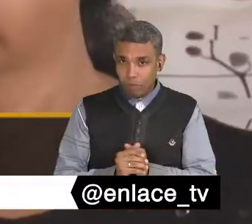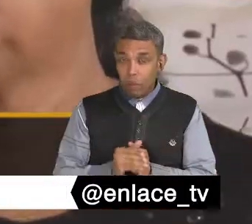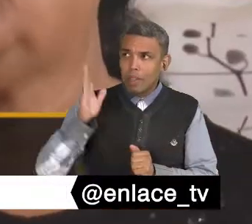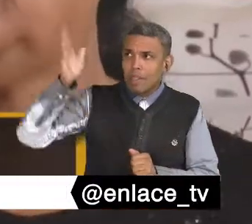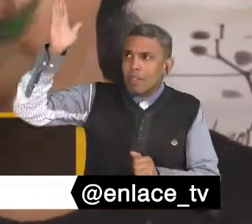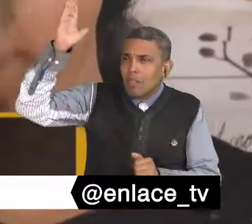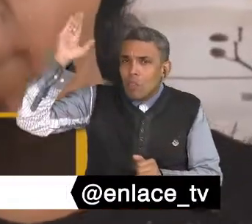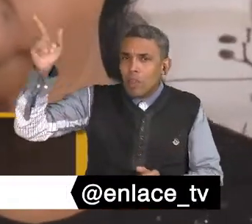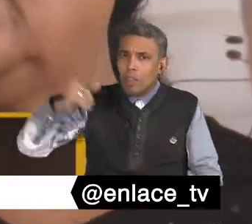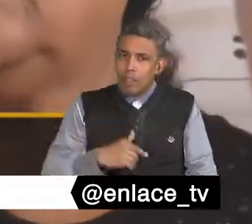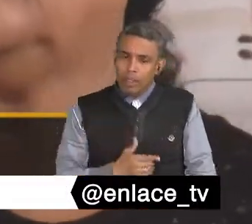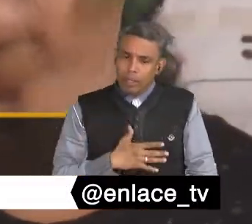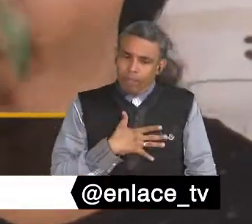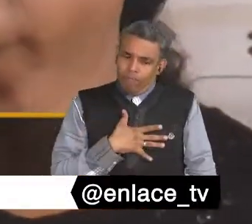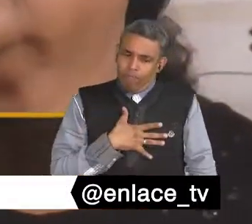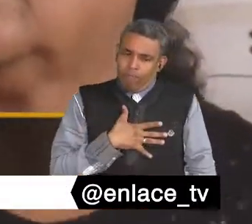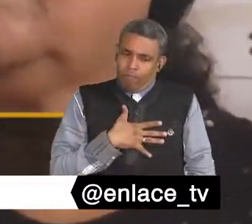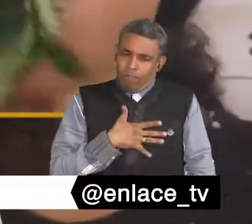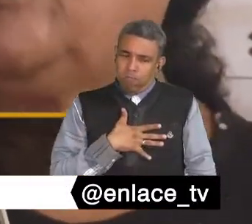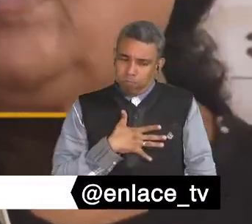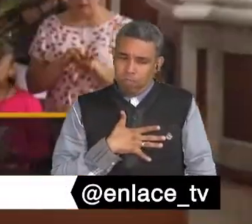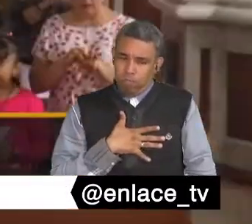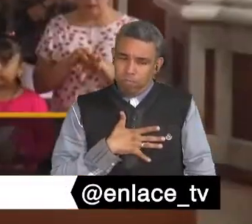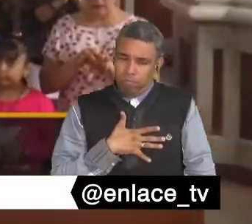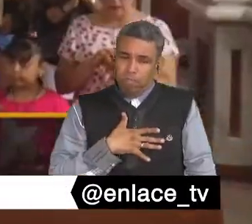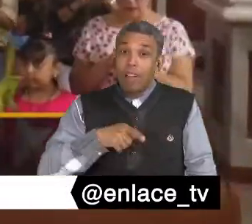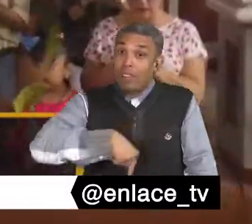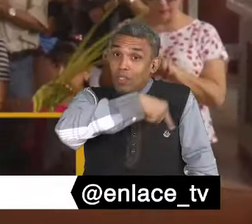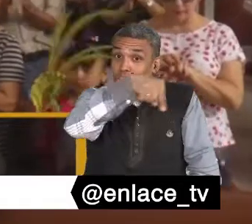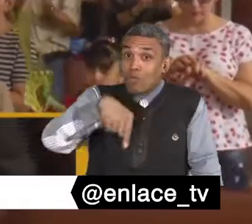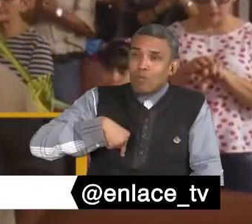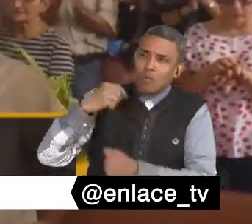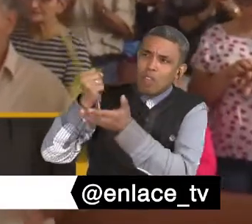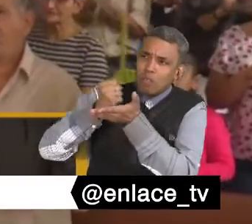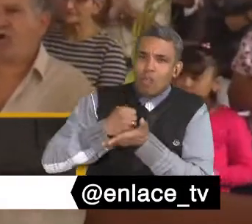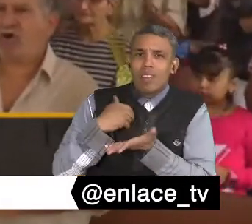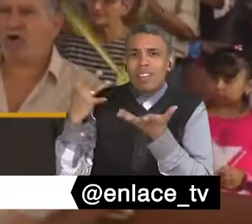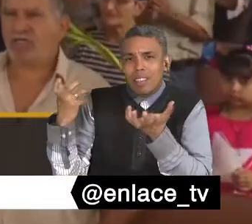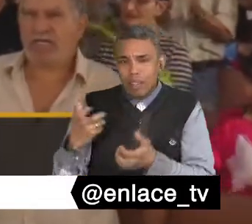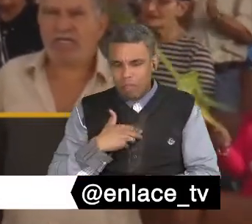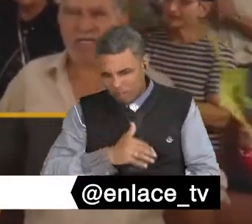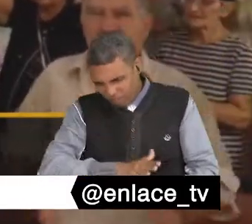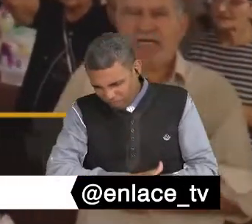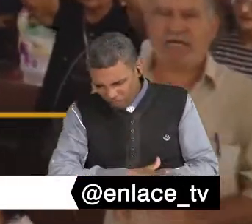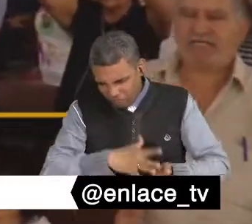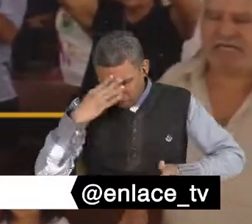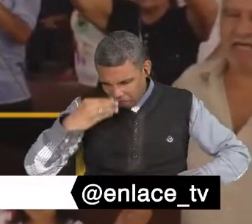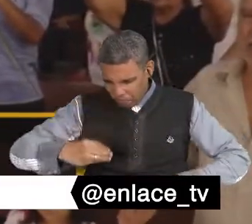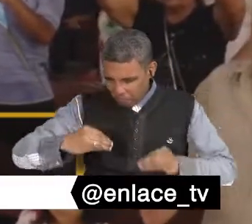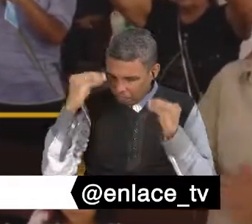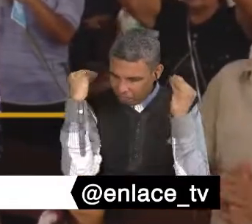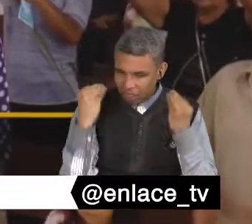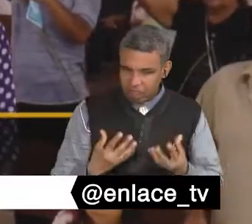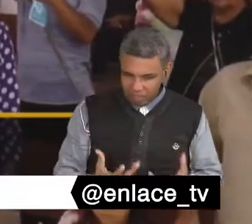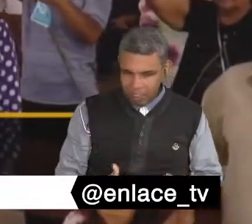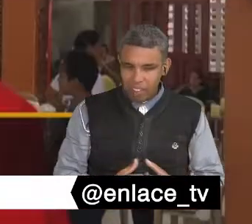Dios. Dios misericordioso viene a nuestro encuentro a perdonarnos y nos invita a ser